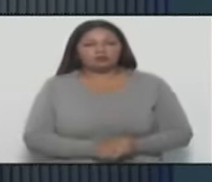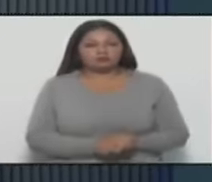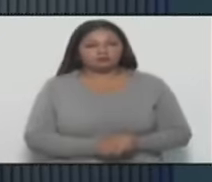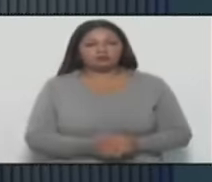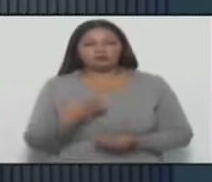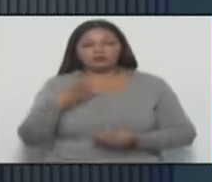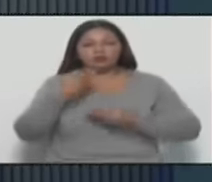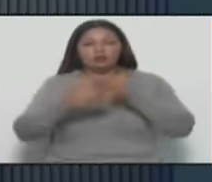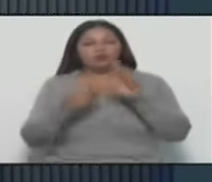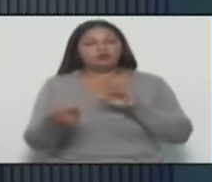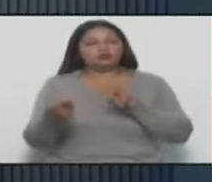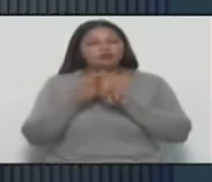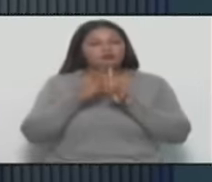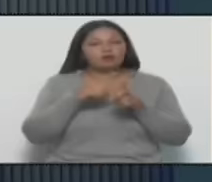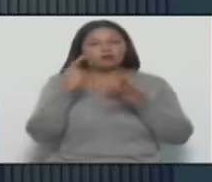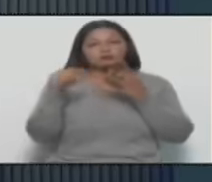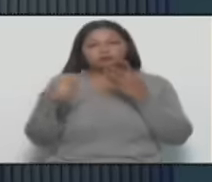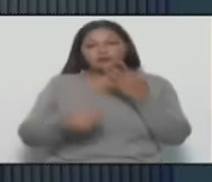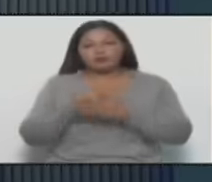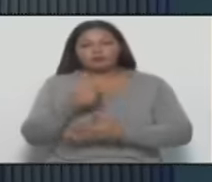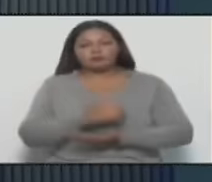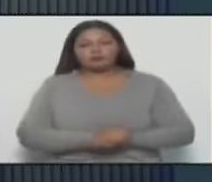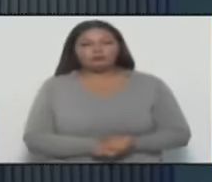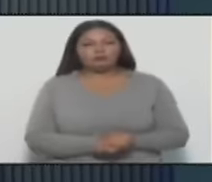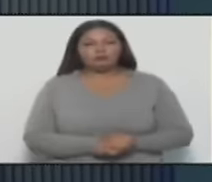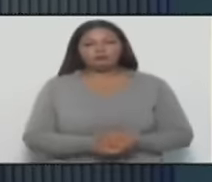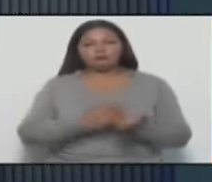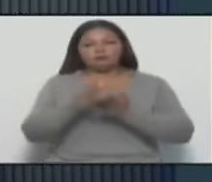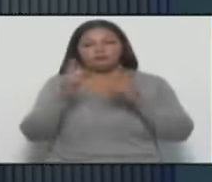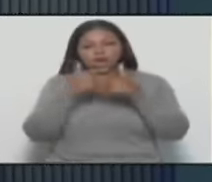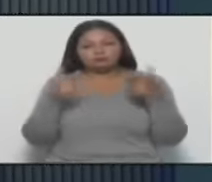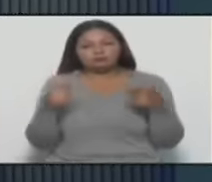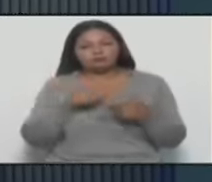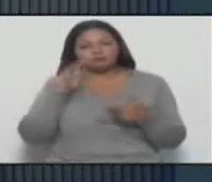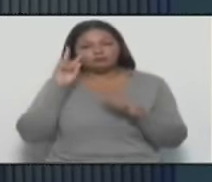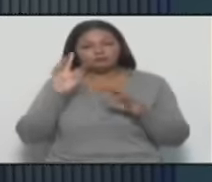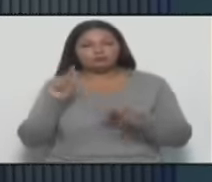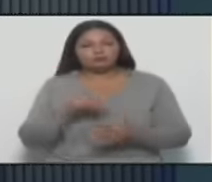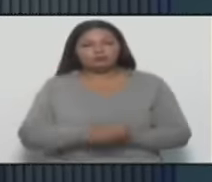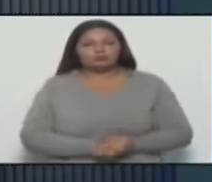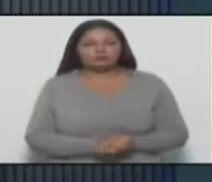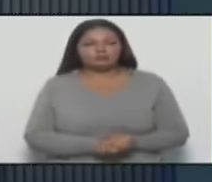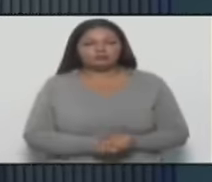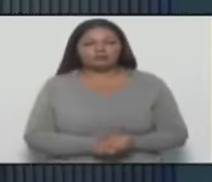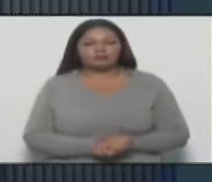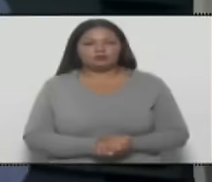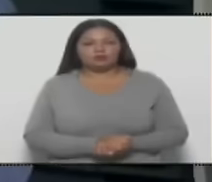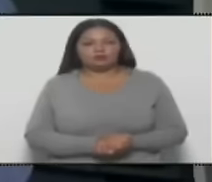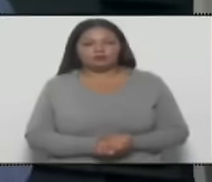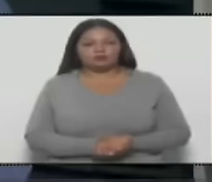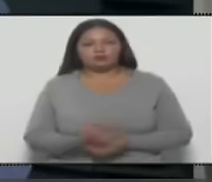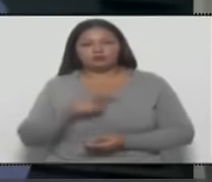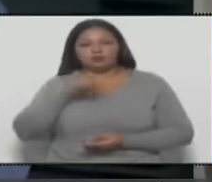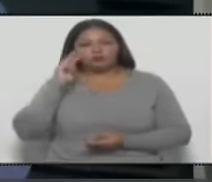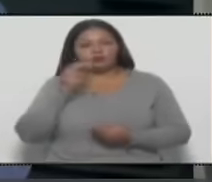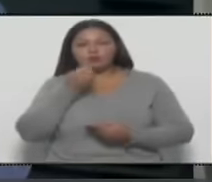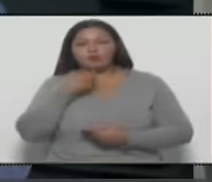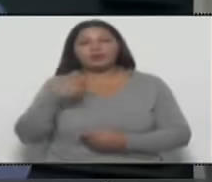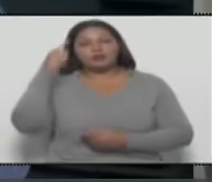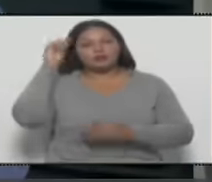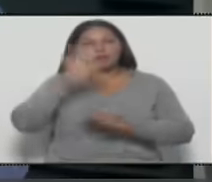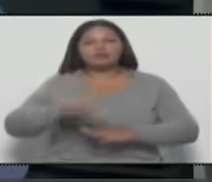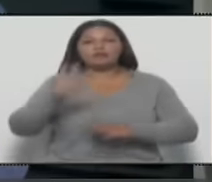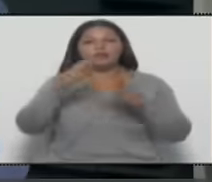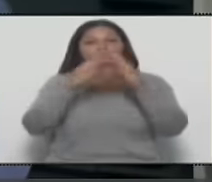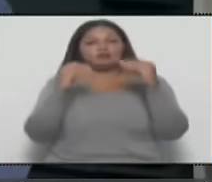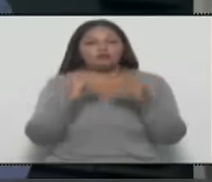podían sumar otras más. Entonces, quizás para en líneas generales, ¿qué está ocurriendo con las plataformas? Sí, bueno, muy buenos días a todos, muy buenos